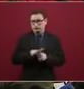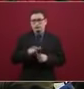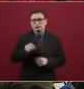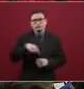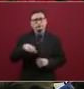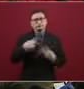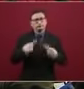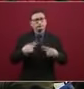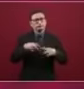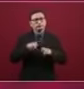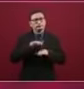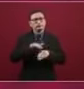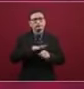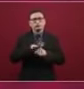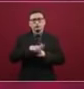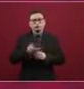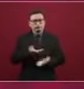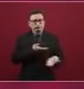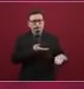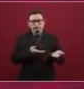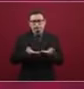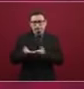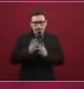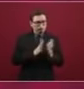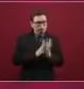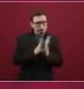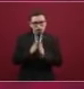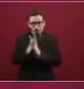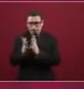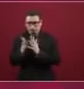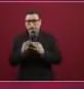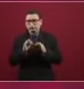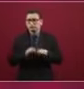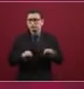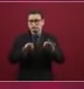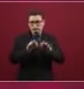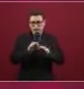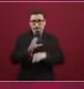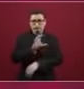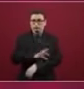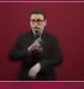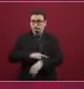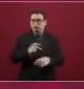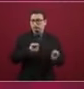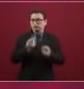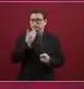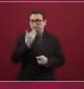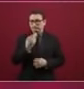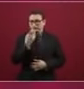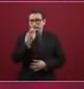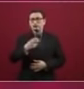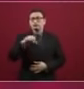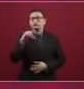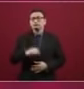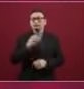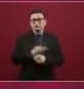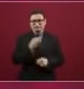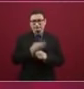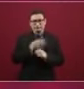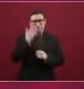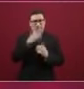tema de la colaboración y el tema de la coordinación. Por eso, en este documento